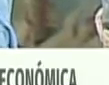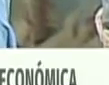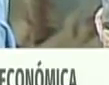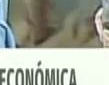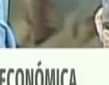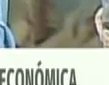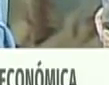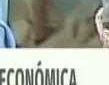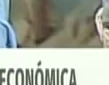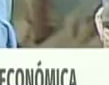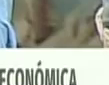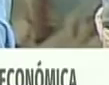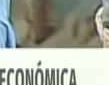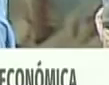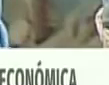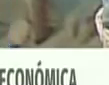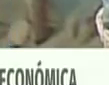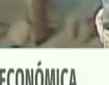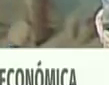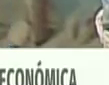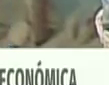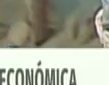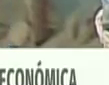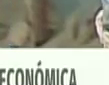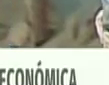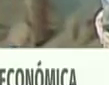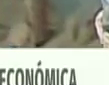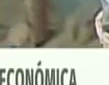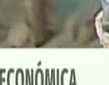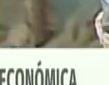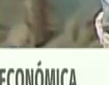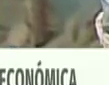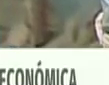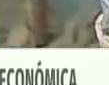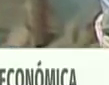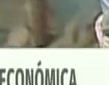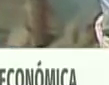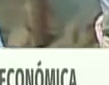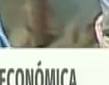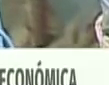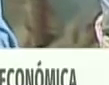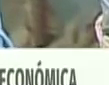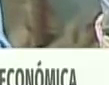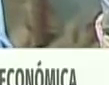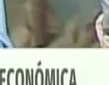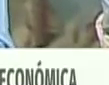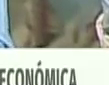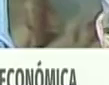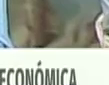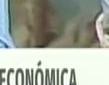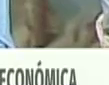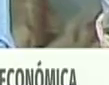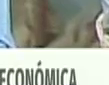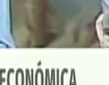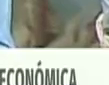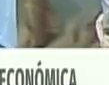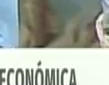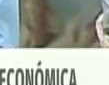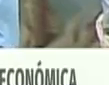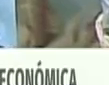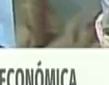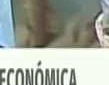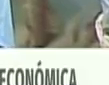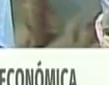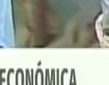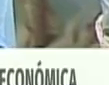genética y caprina caprina en este caso del país de aquí de miranda han salido ha salido genética alimentar los